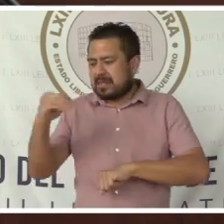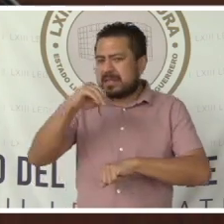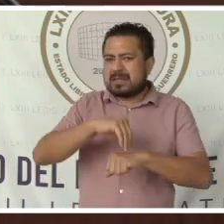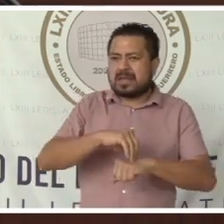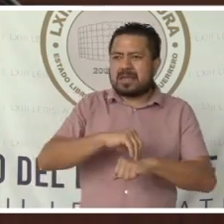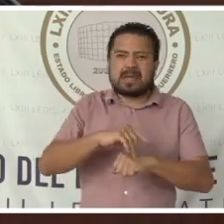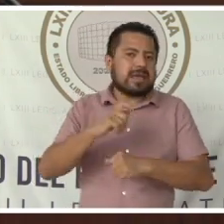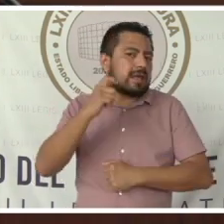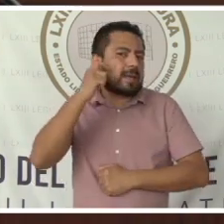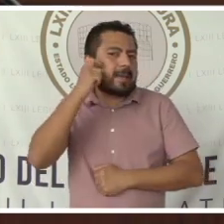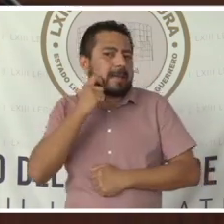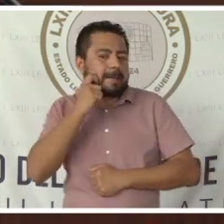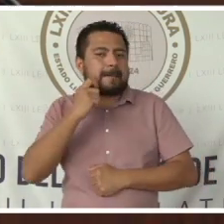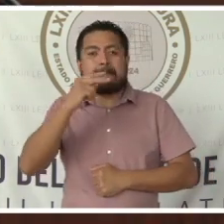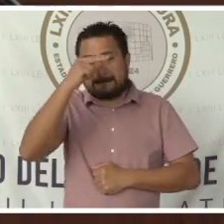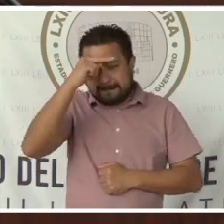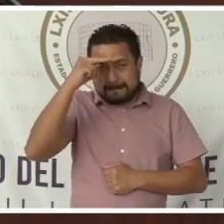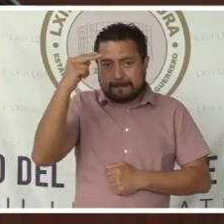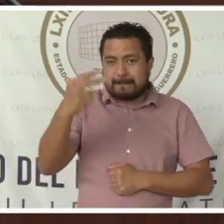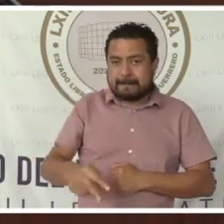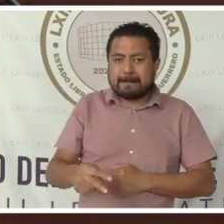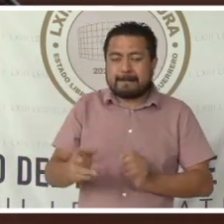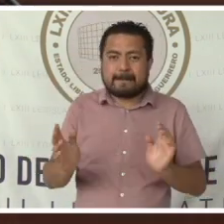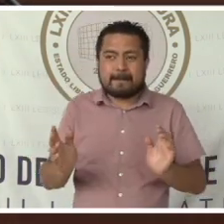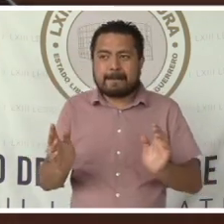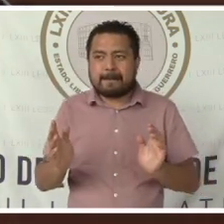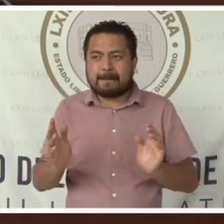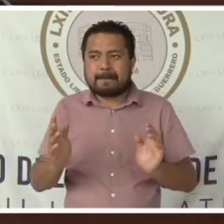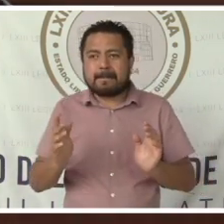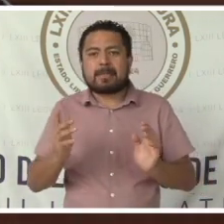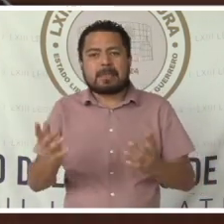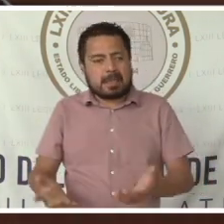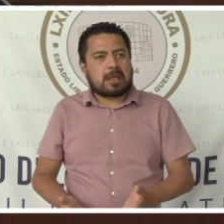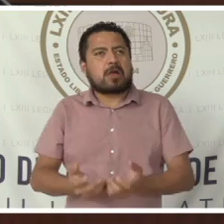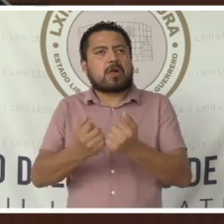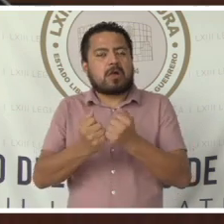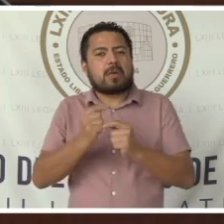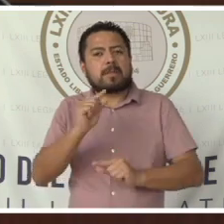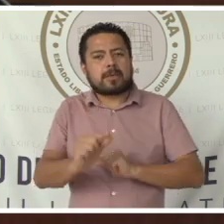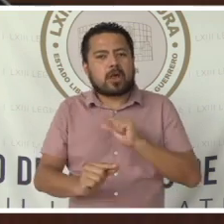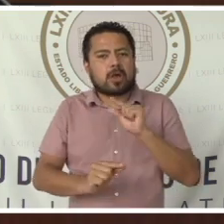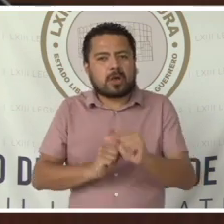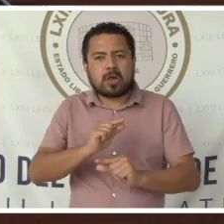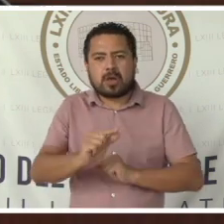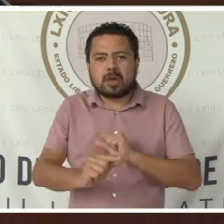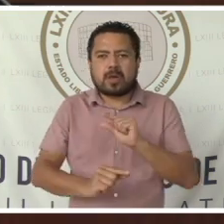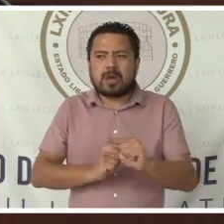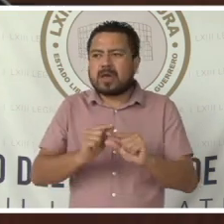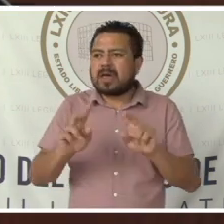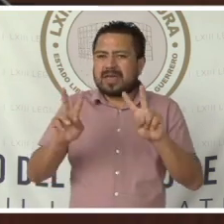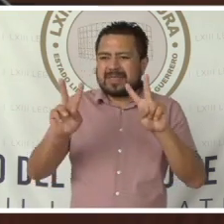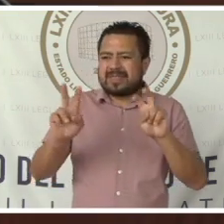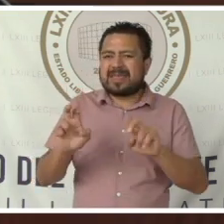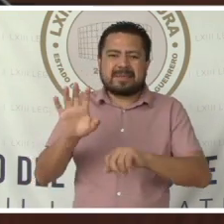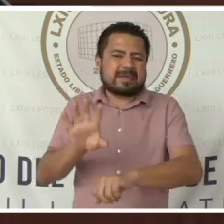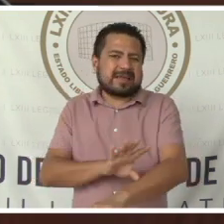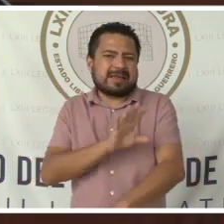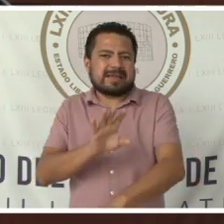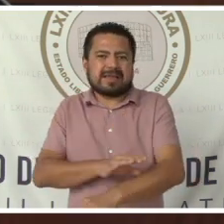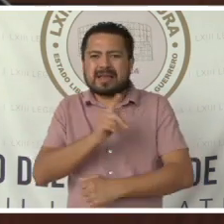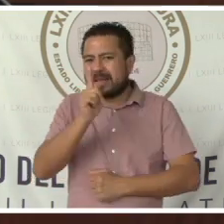en México se va recuperando poco a poco en el tema de la energía